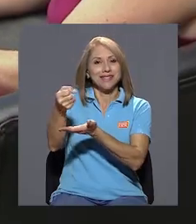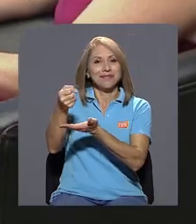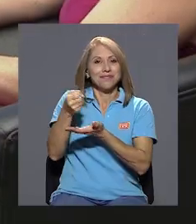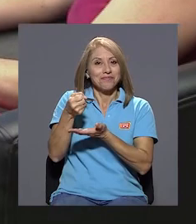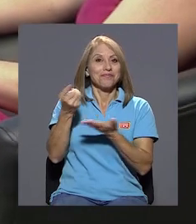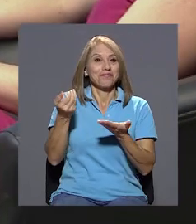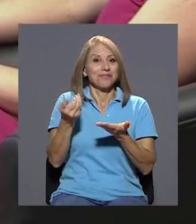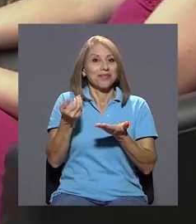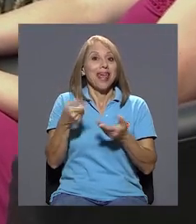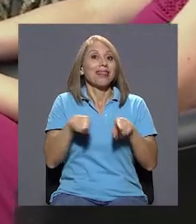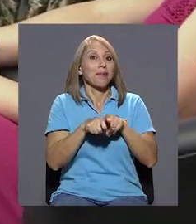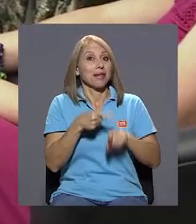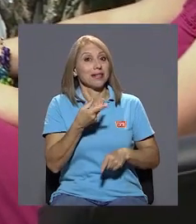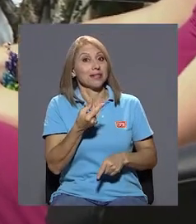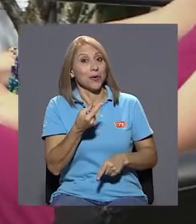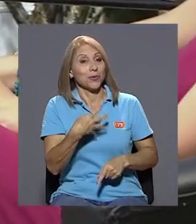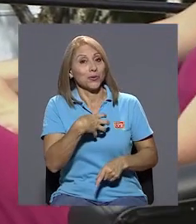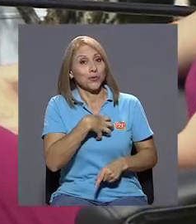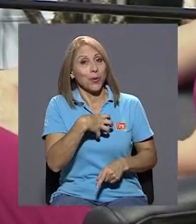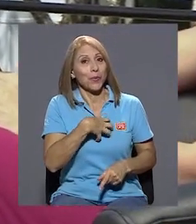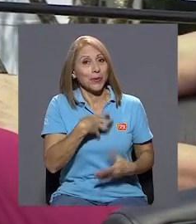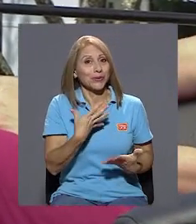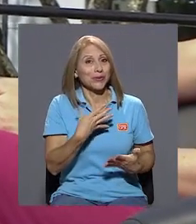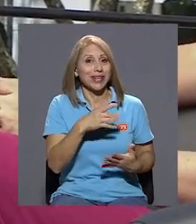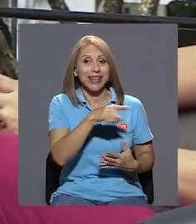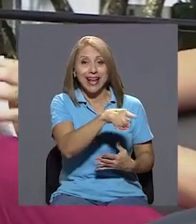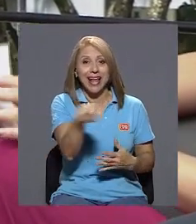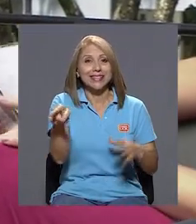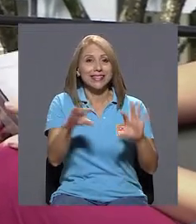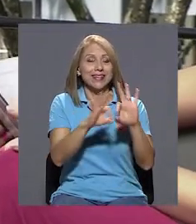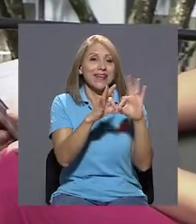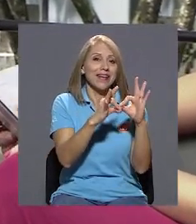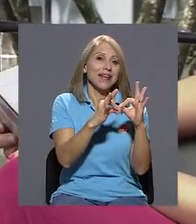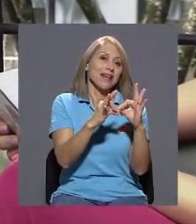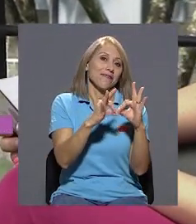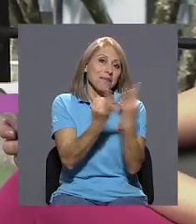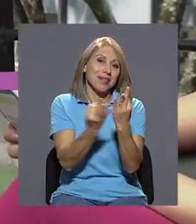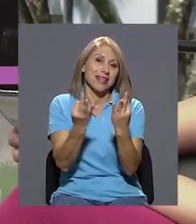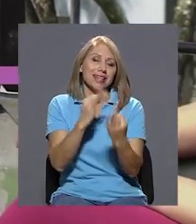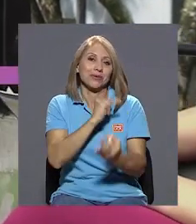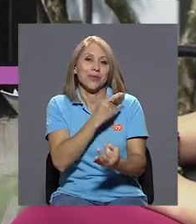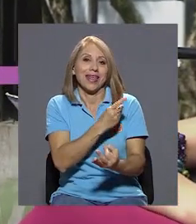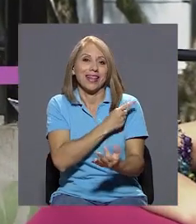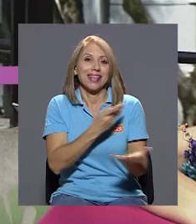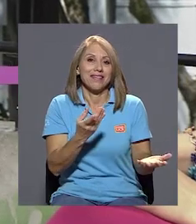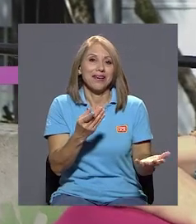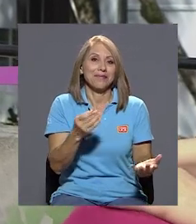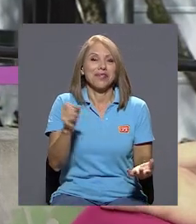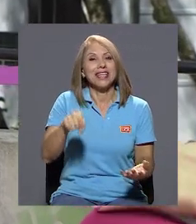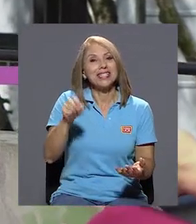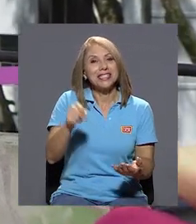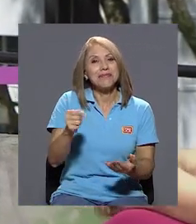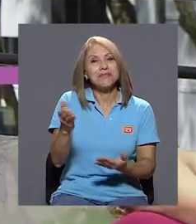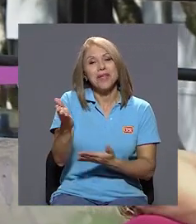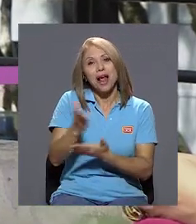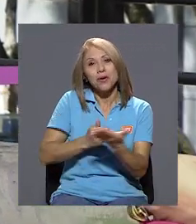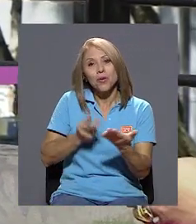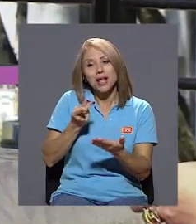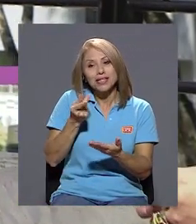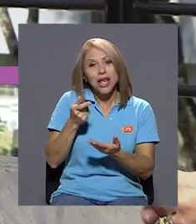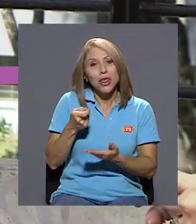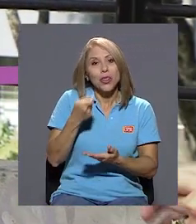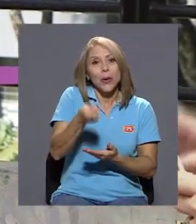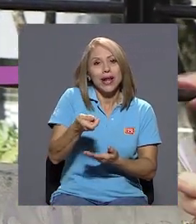donaciones, recursos propios incluso de las miembros de la junta directiva. Y sí,